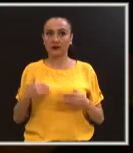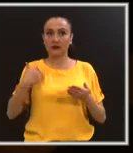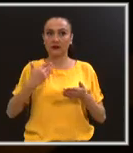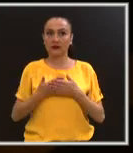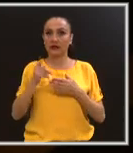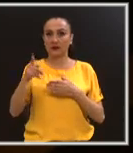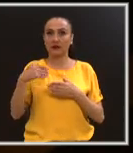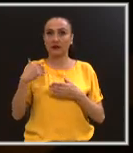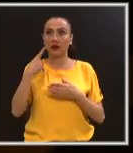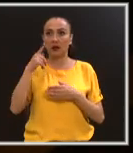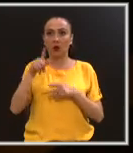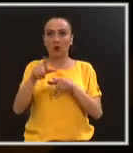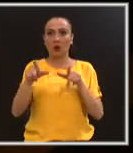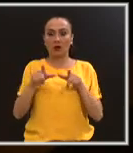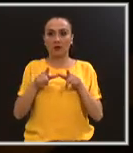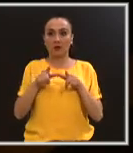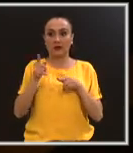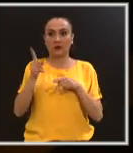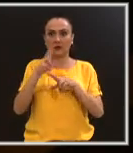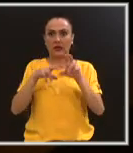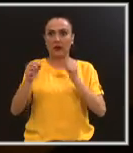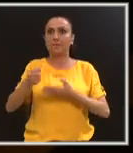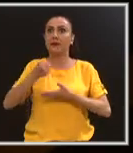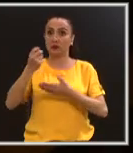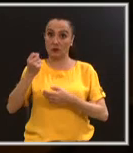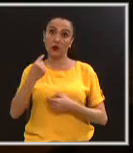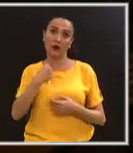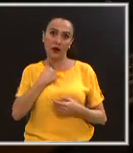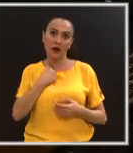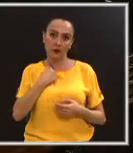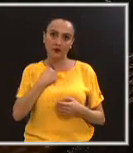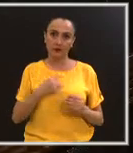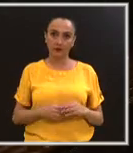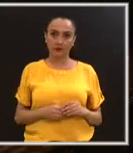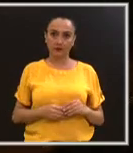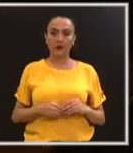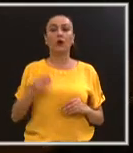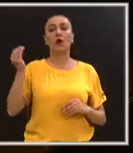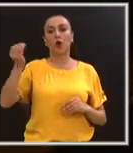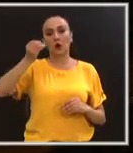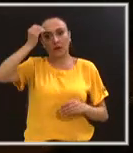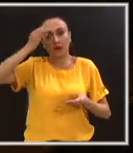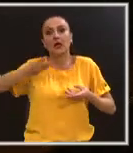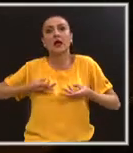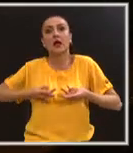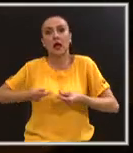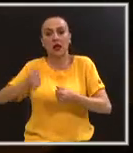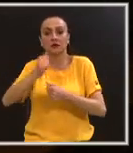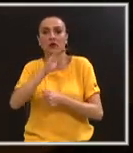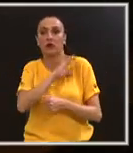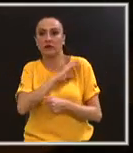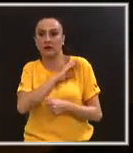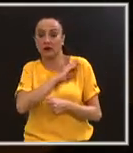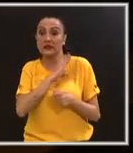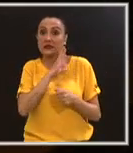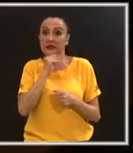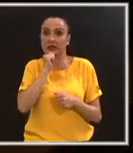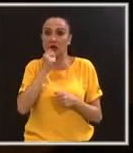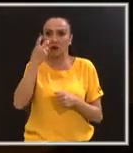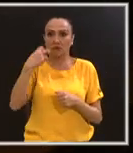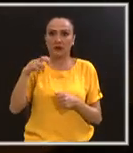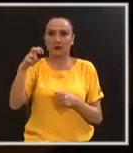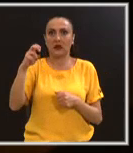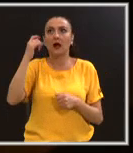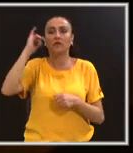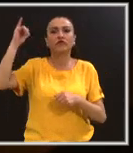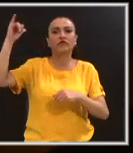su destino final evidentemente eso es una inversión bastante alta en lo que son obviamente los gastos de estos oficiales y sobre todo los pasajes aéreos